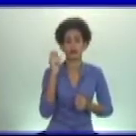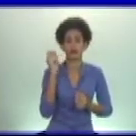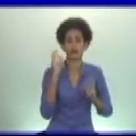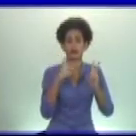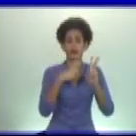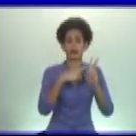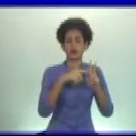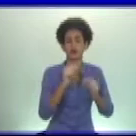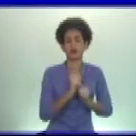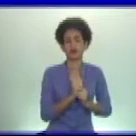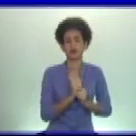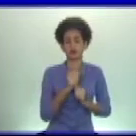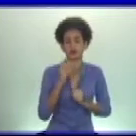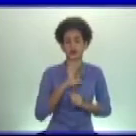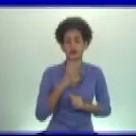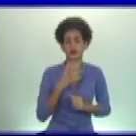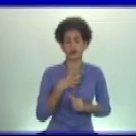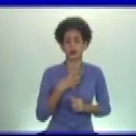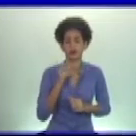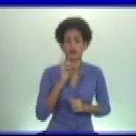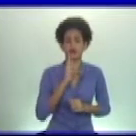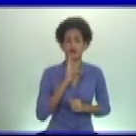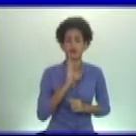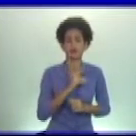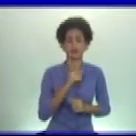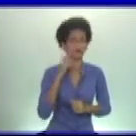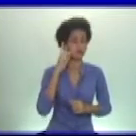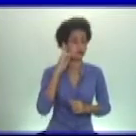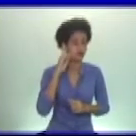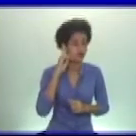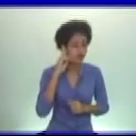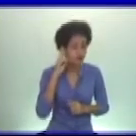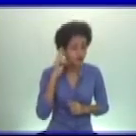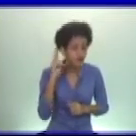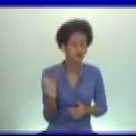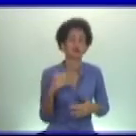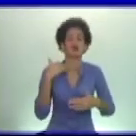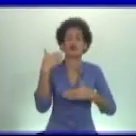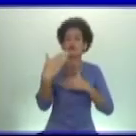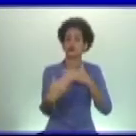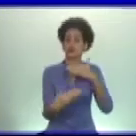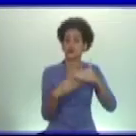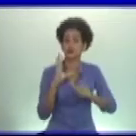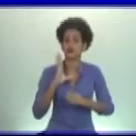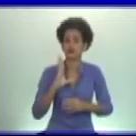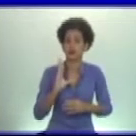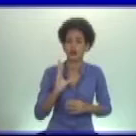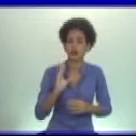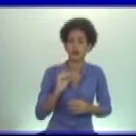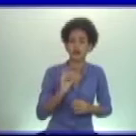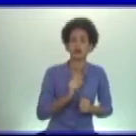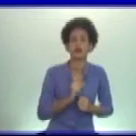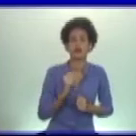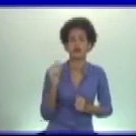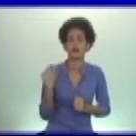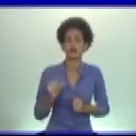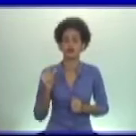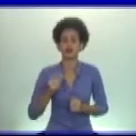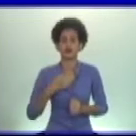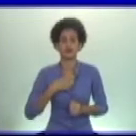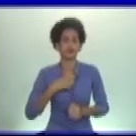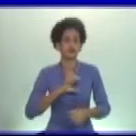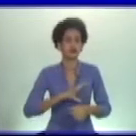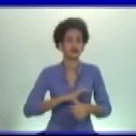Ya tenemos la respuesta. Recuerden que el problema se refería a los contagiados en edades pediátricas. Por tanto, lo último que nos